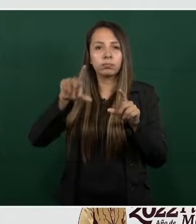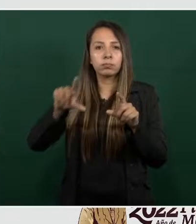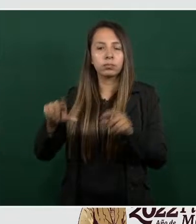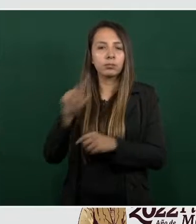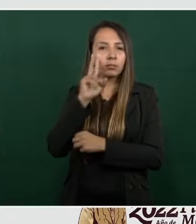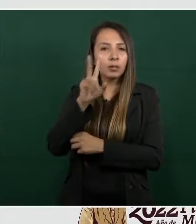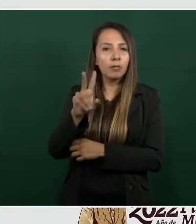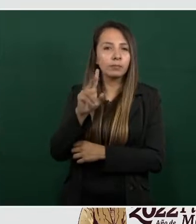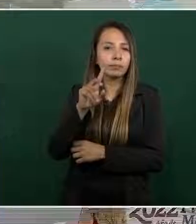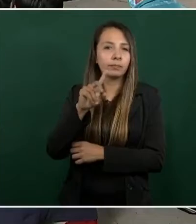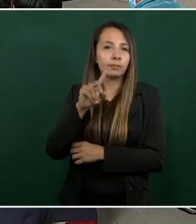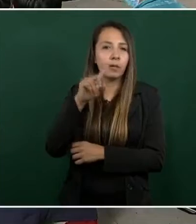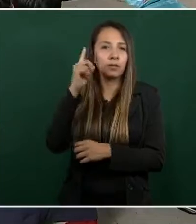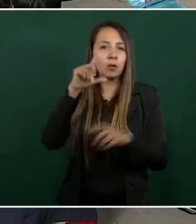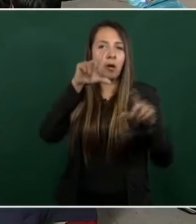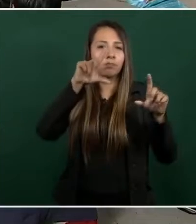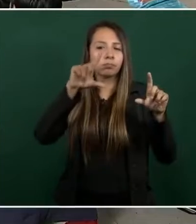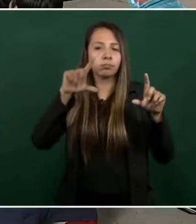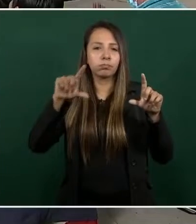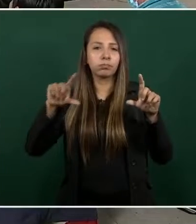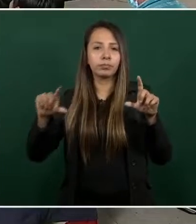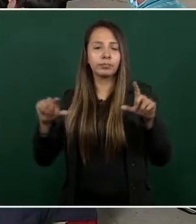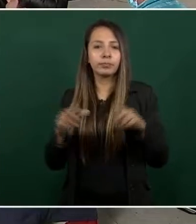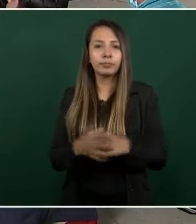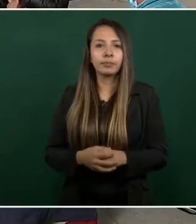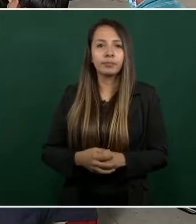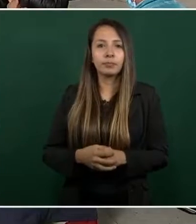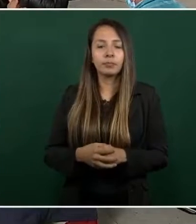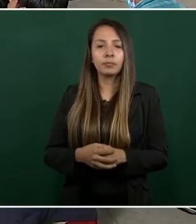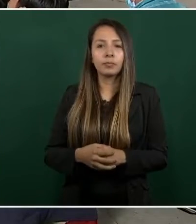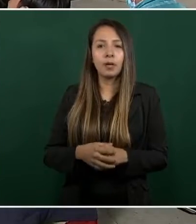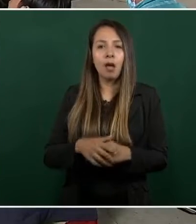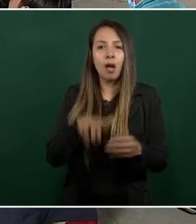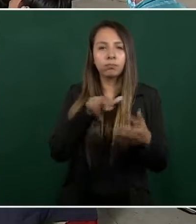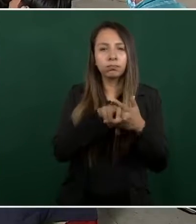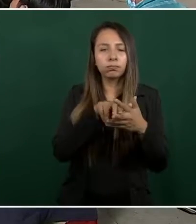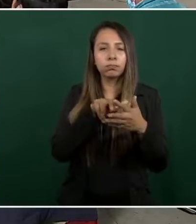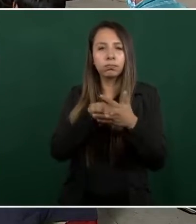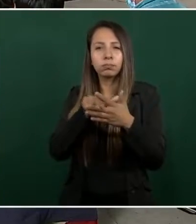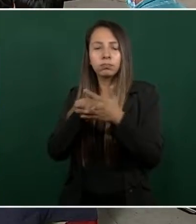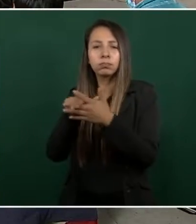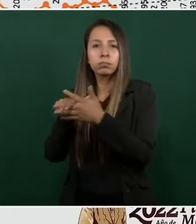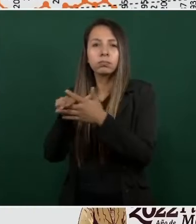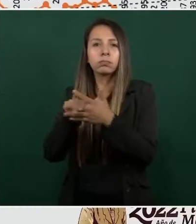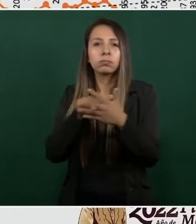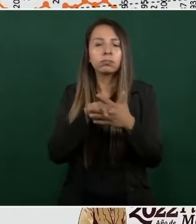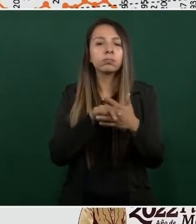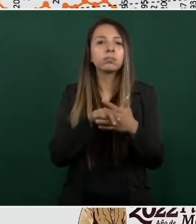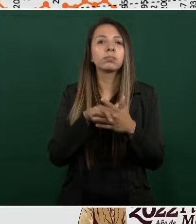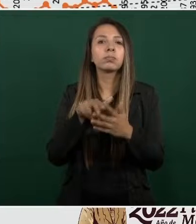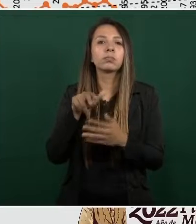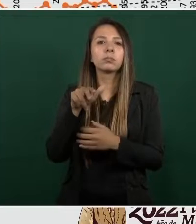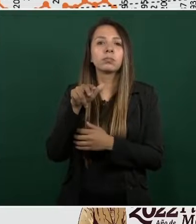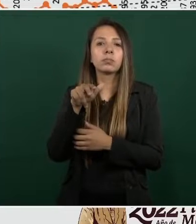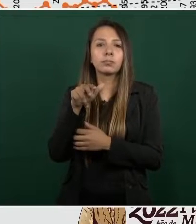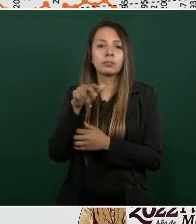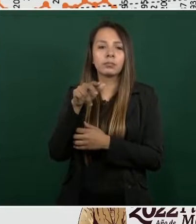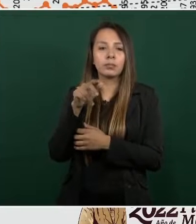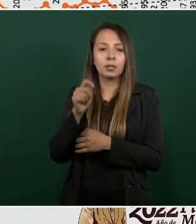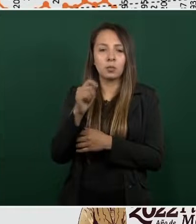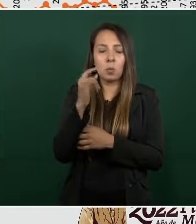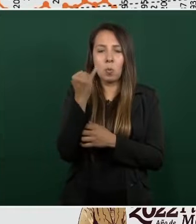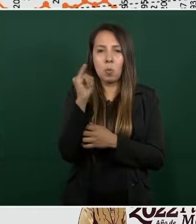tendencia hacia la baja. En homicidios dolosos, 229 en lo que va de